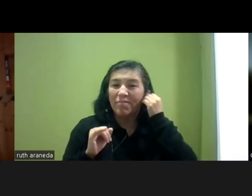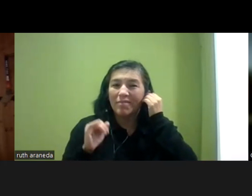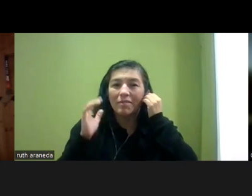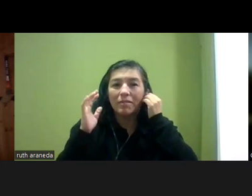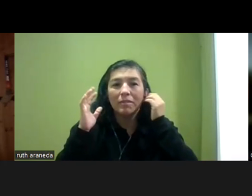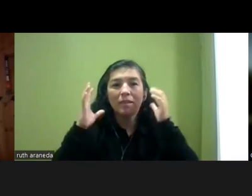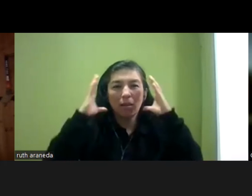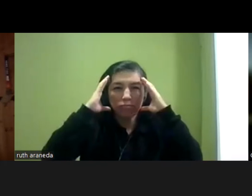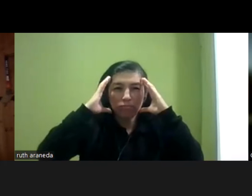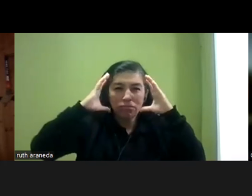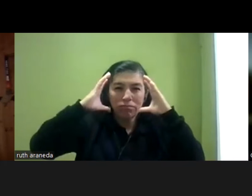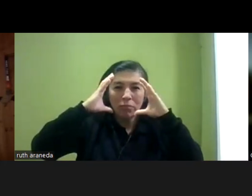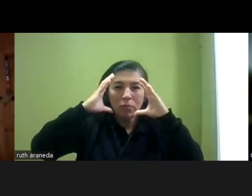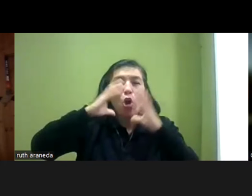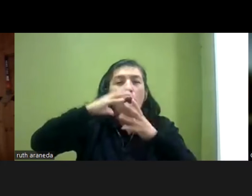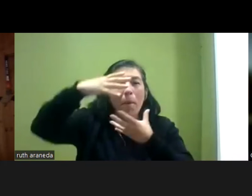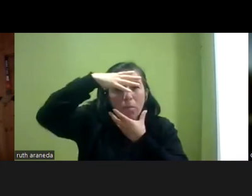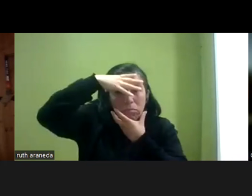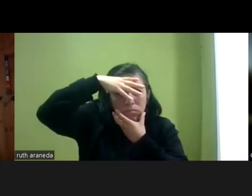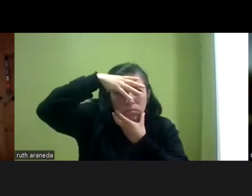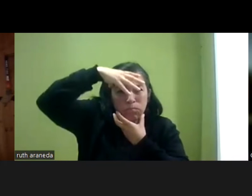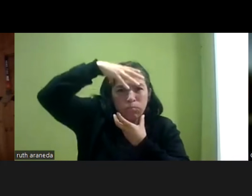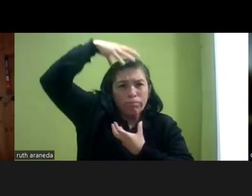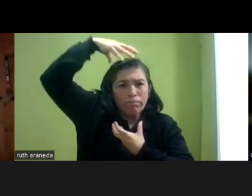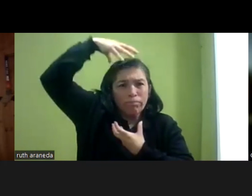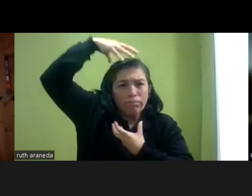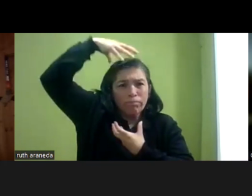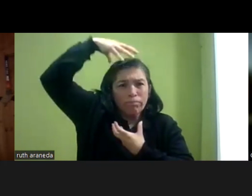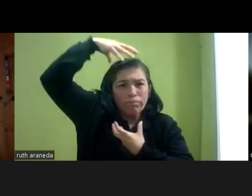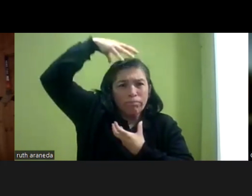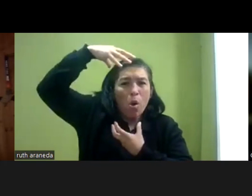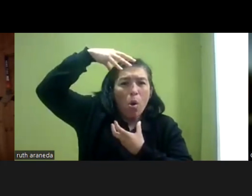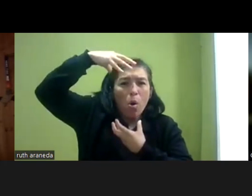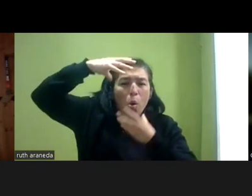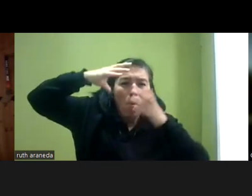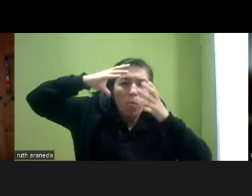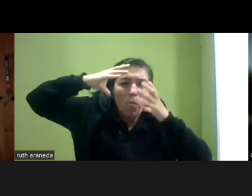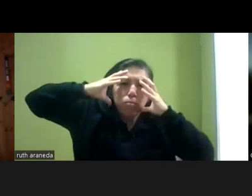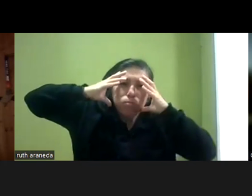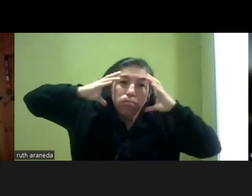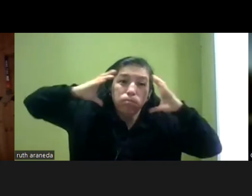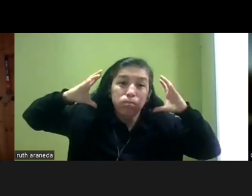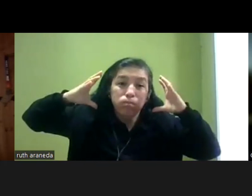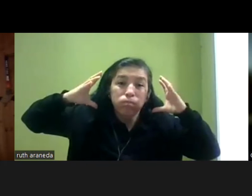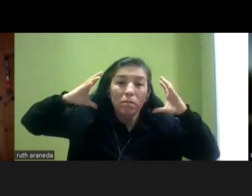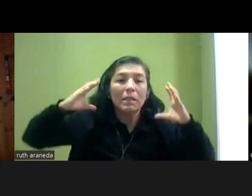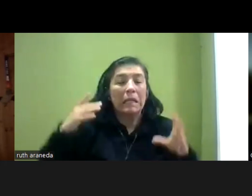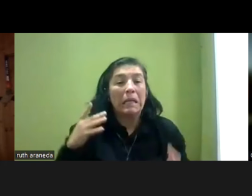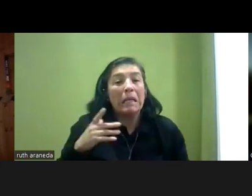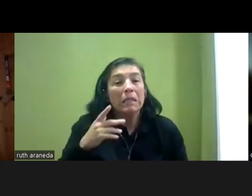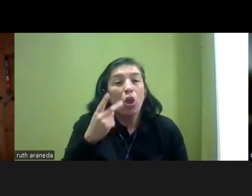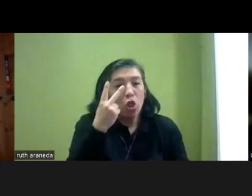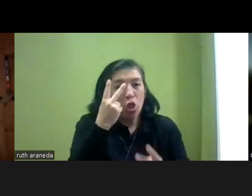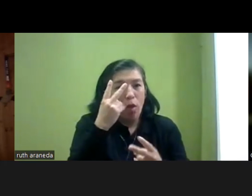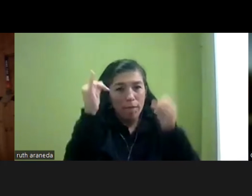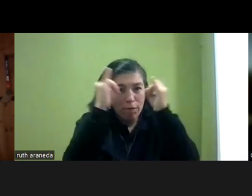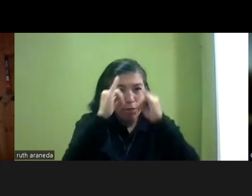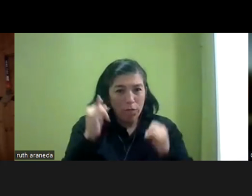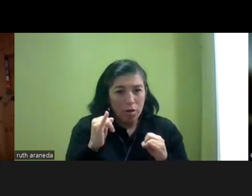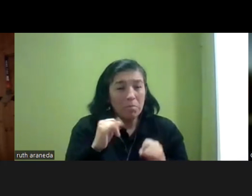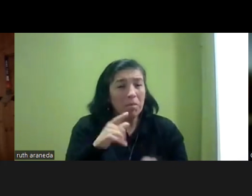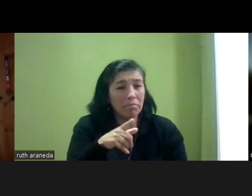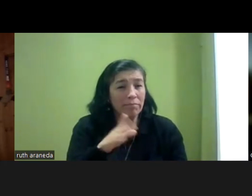deformarle el cráneo haciéndolo alargado o haciéndolo más achatado y circular, que son las dos formas